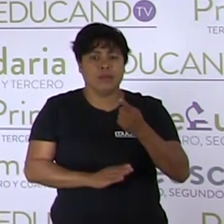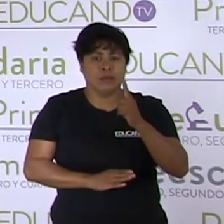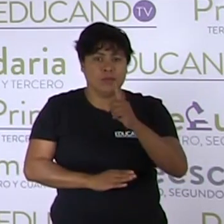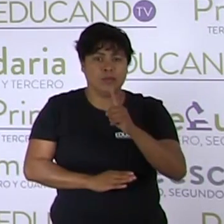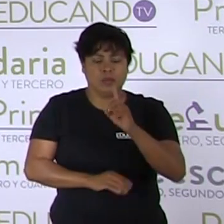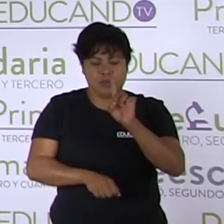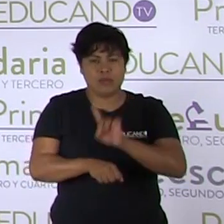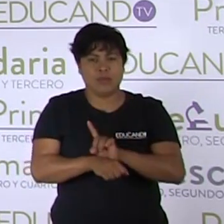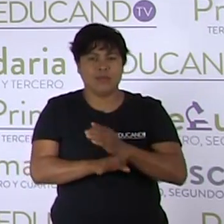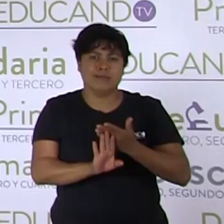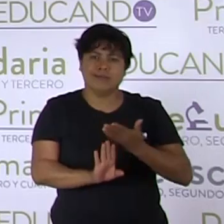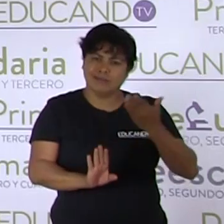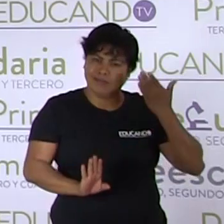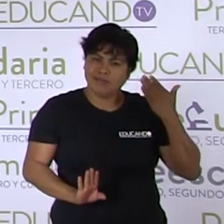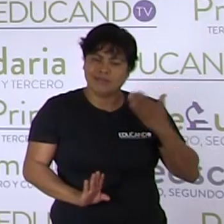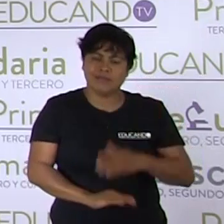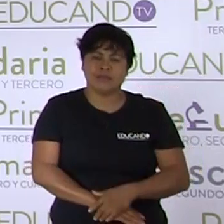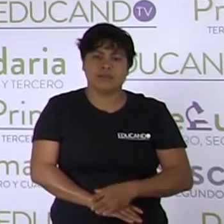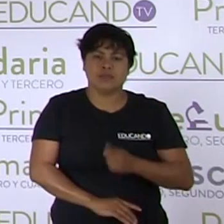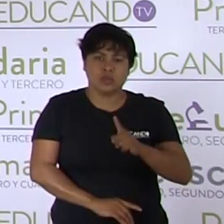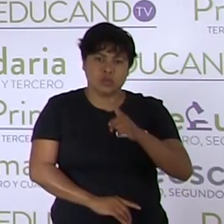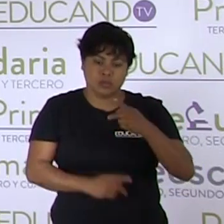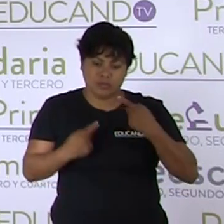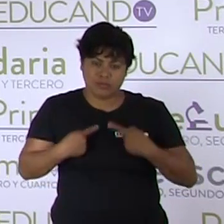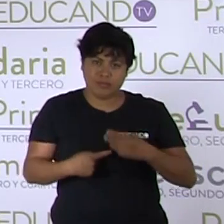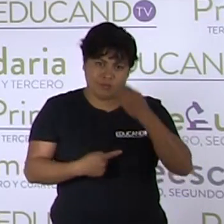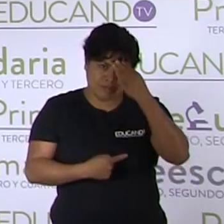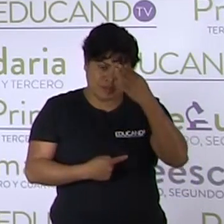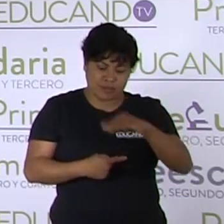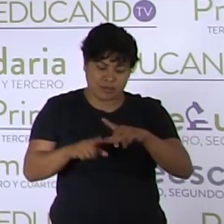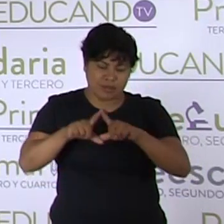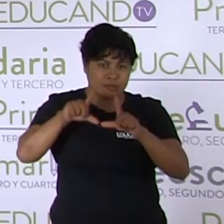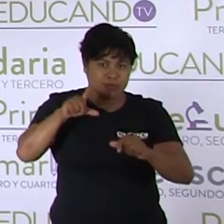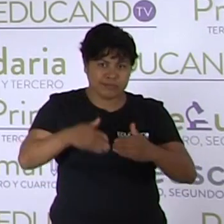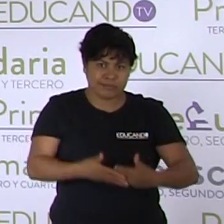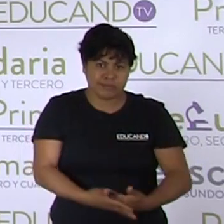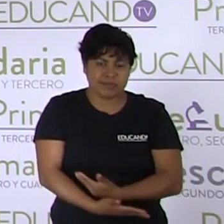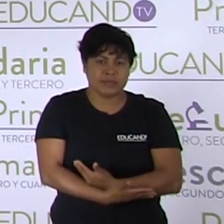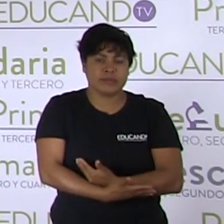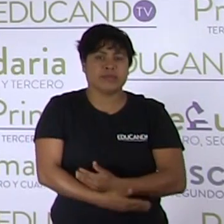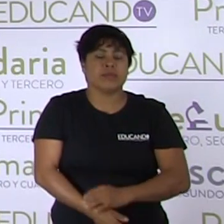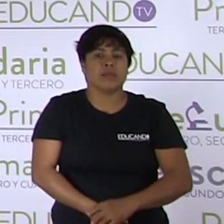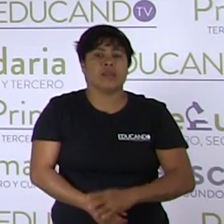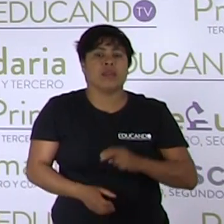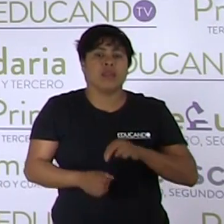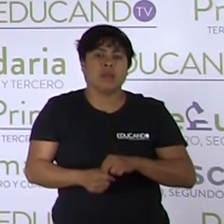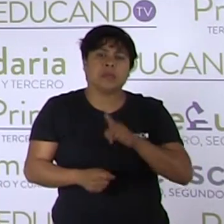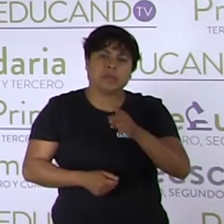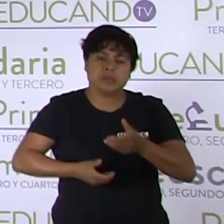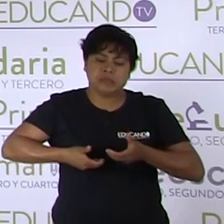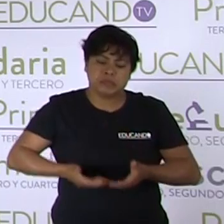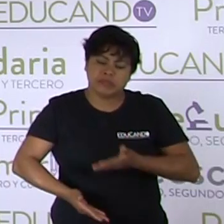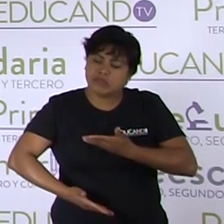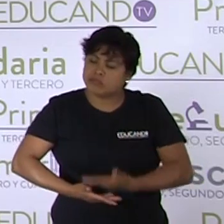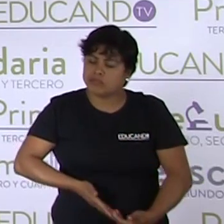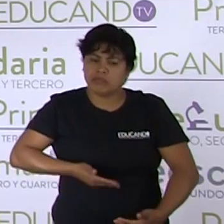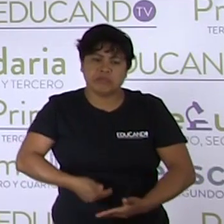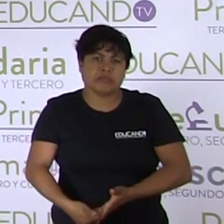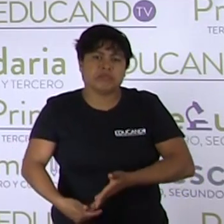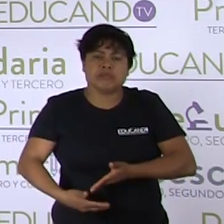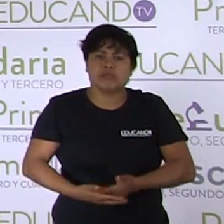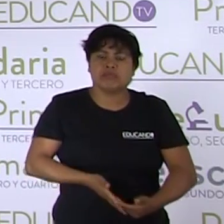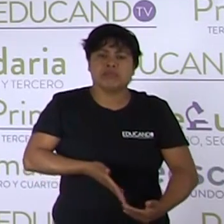buena ocasión iba un mexicano en alguna de las calles